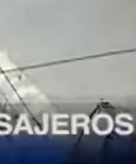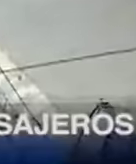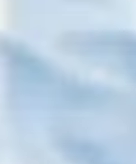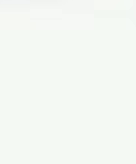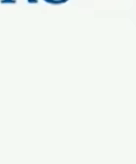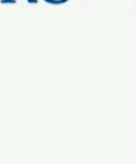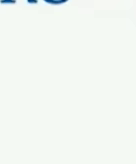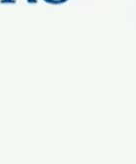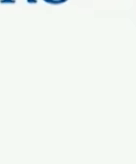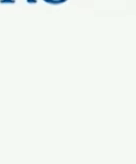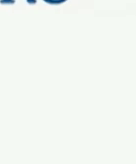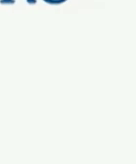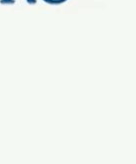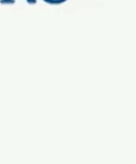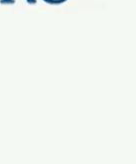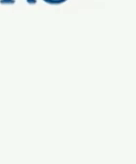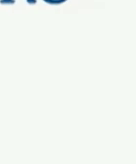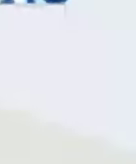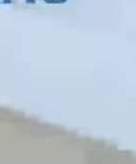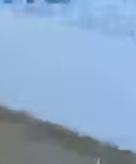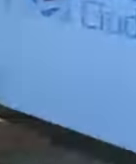España.